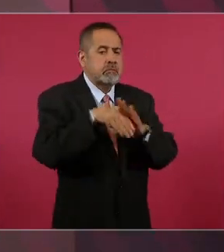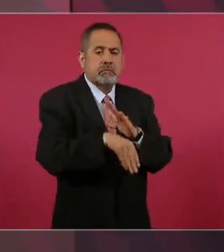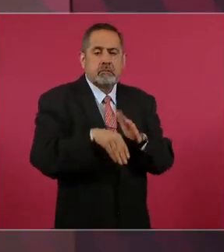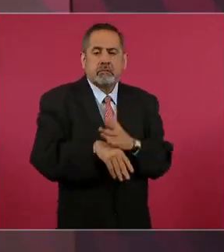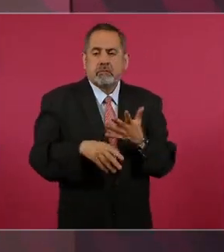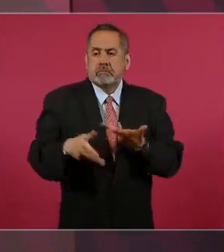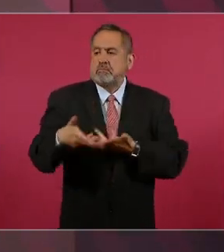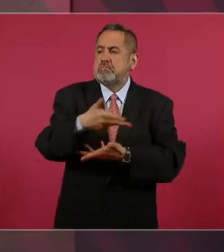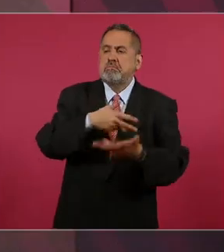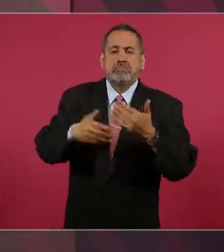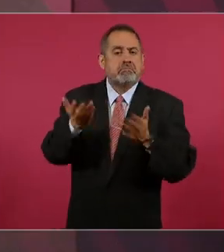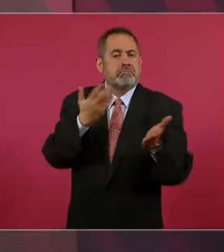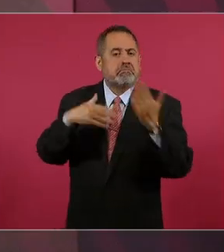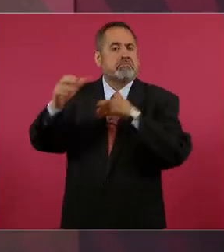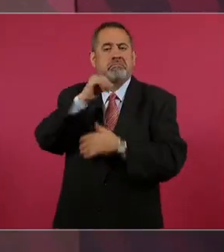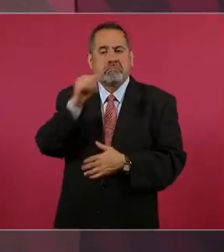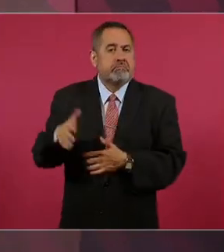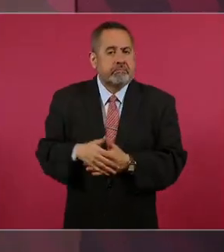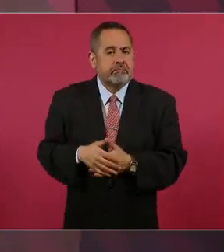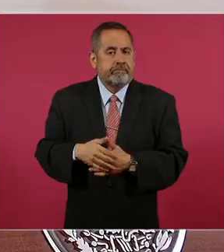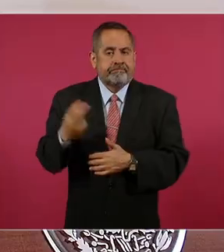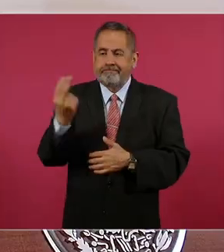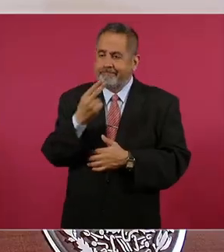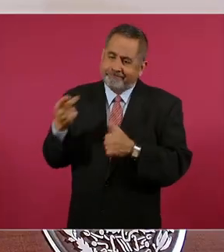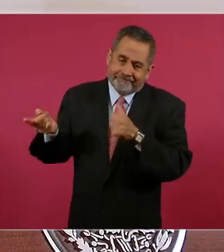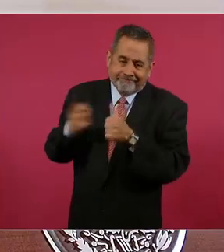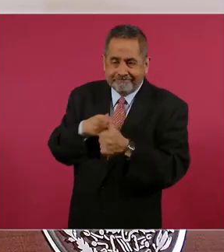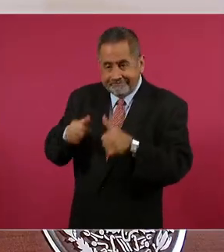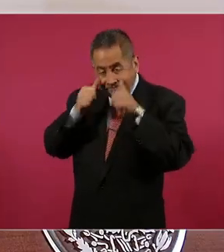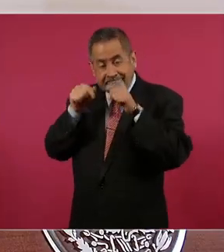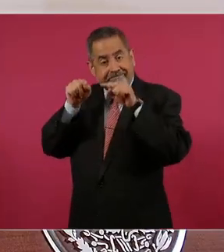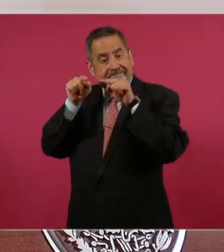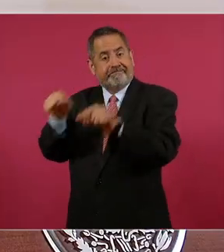no progresa el comercio ni la industria, nada.